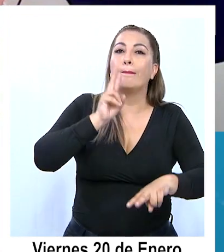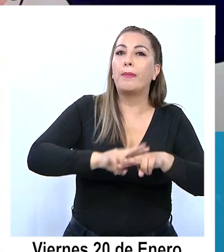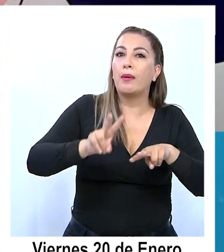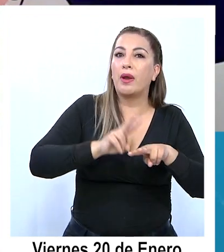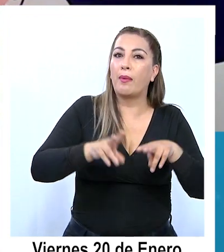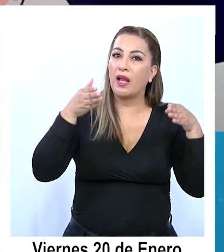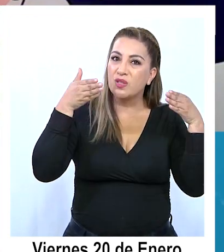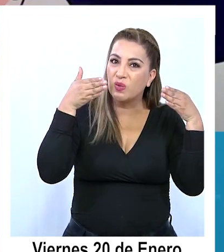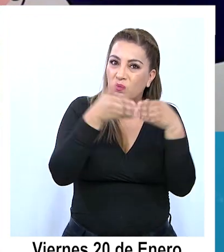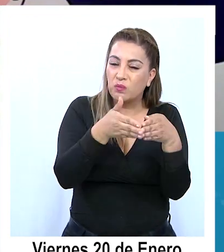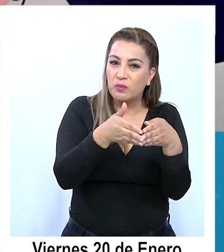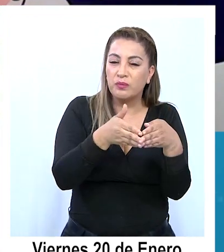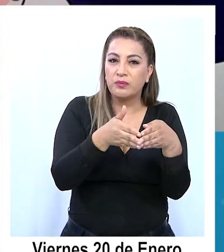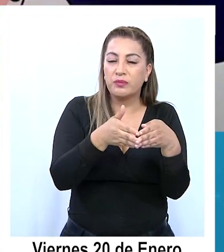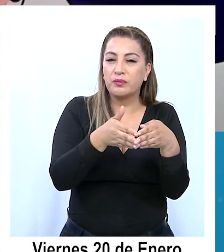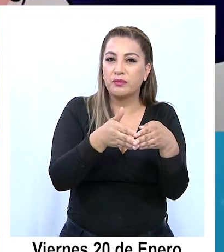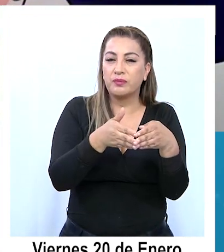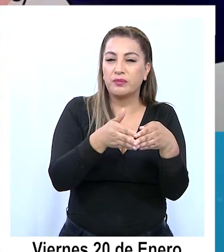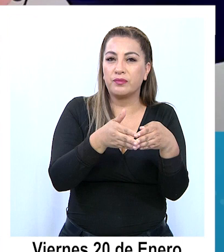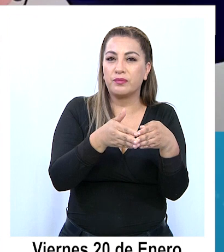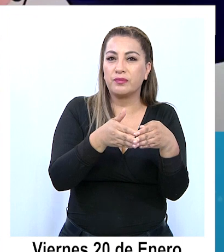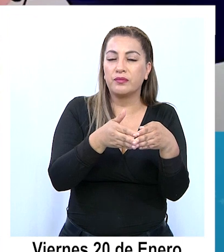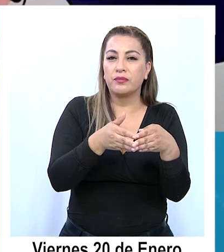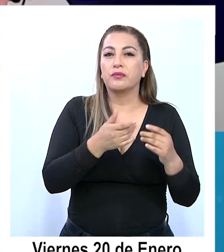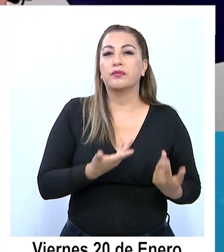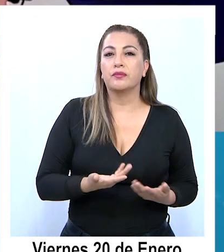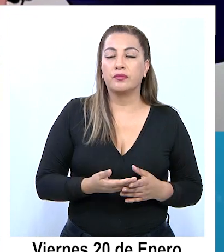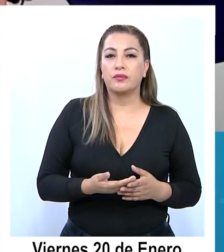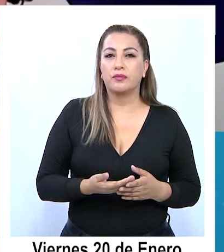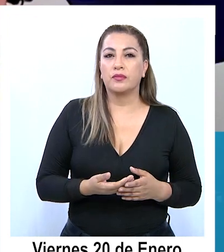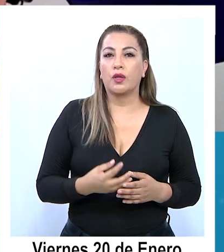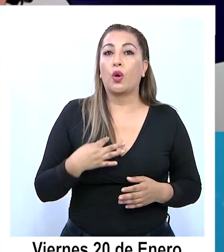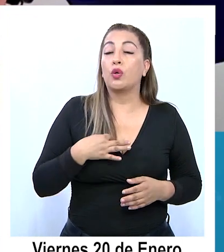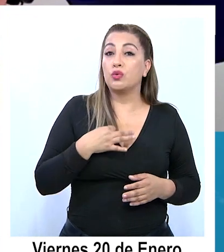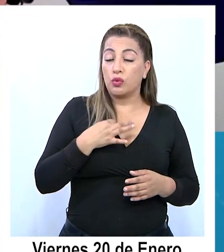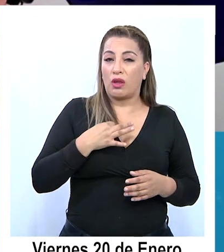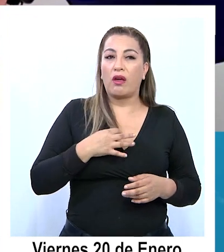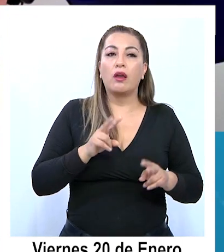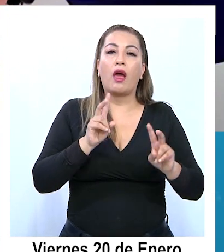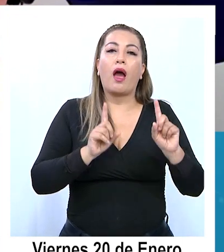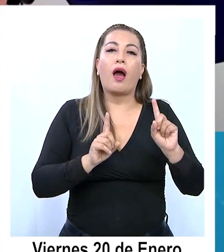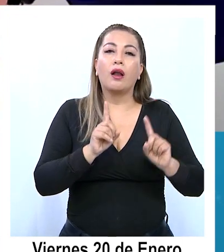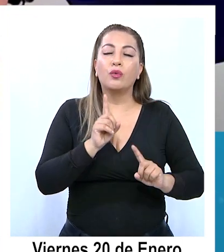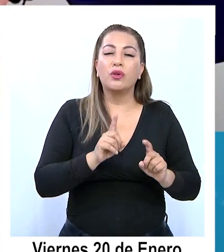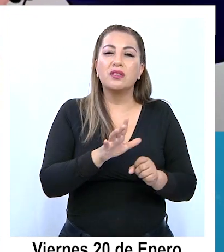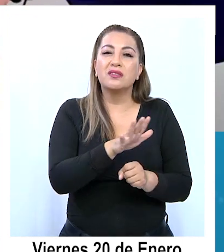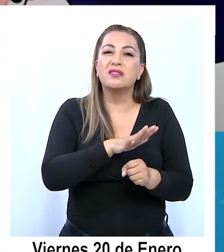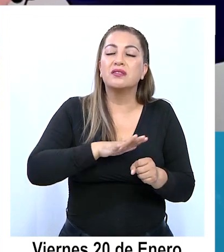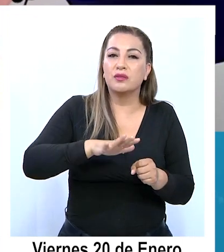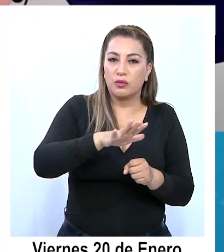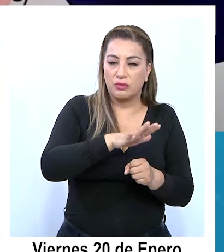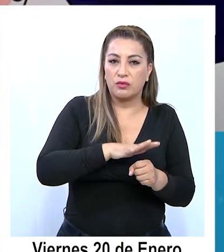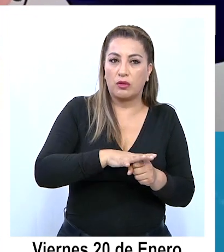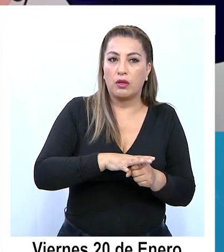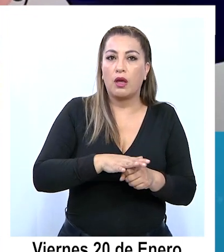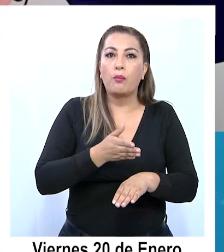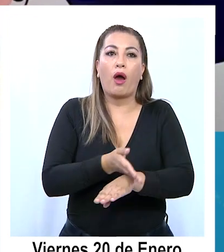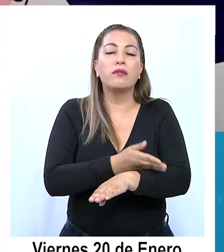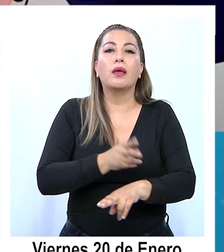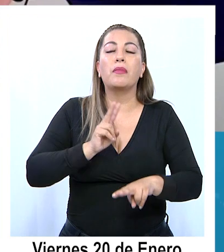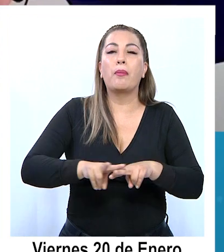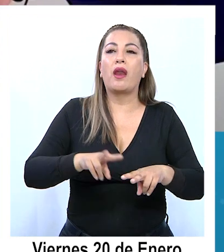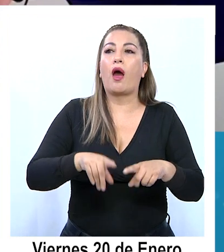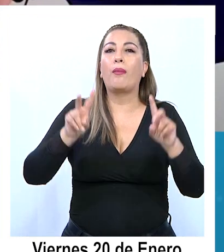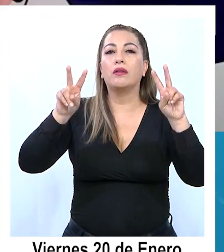principal preparación el tener una relación con los ciudadanos en situaciones de paz, sino que ellos se preparan para la guerra, para defender